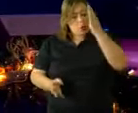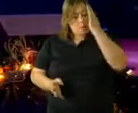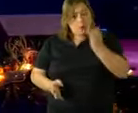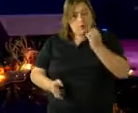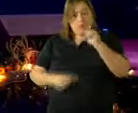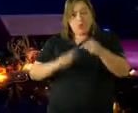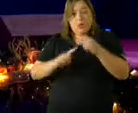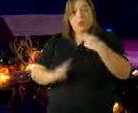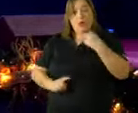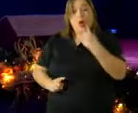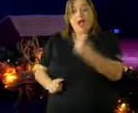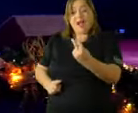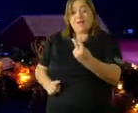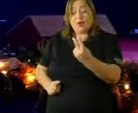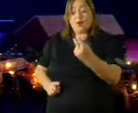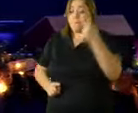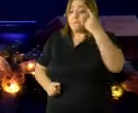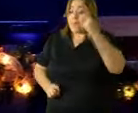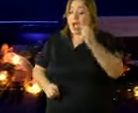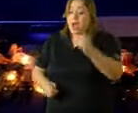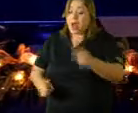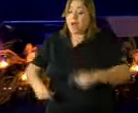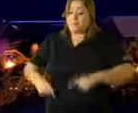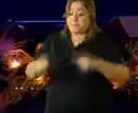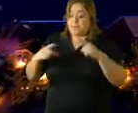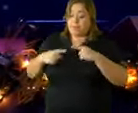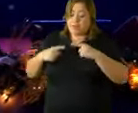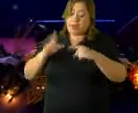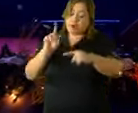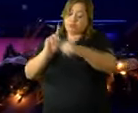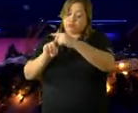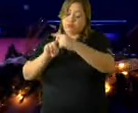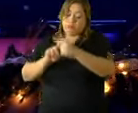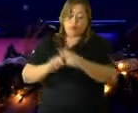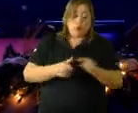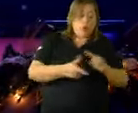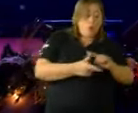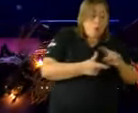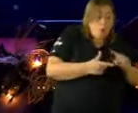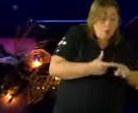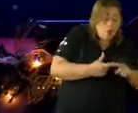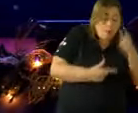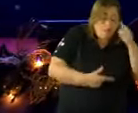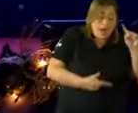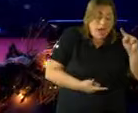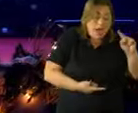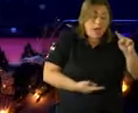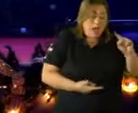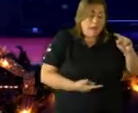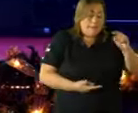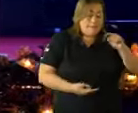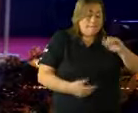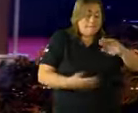en el poder de nuestra lengua. Nos atamos con los dichos de nuestra boca. Y desde jovencita supe que